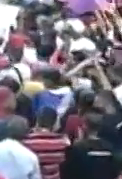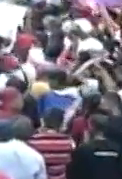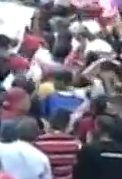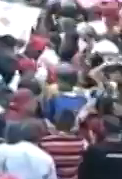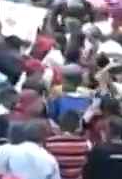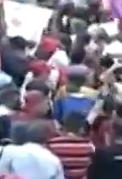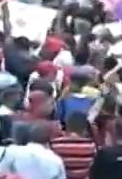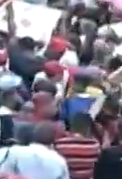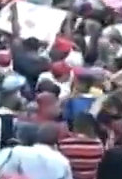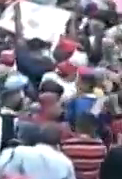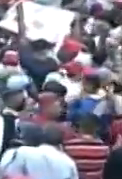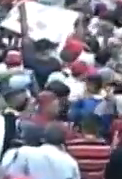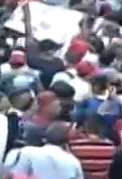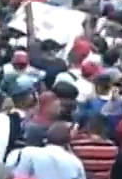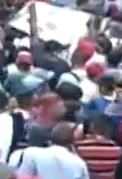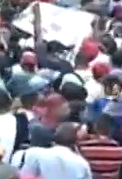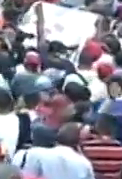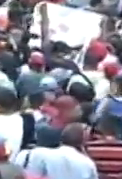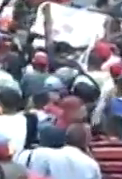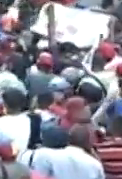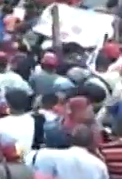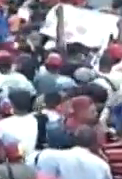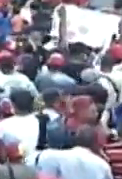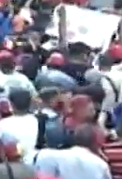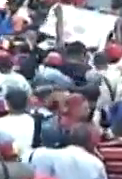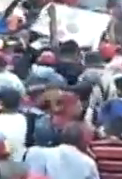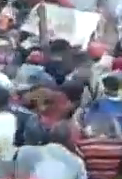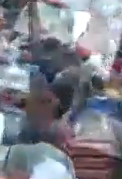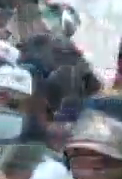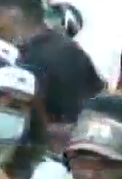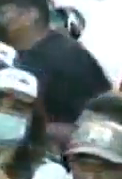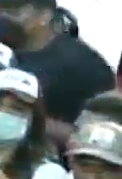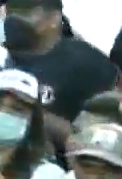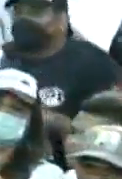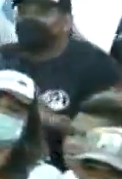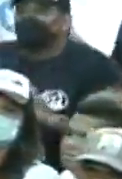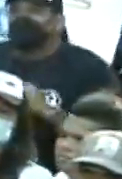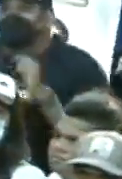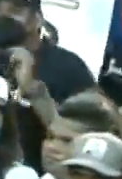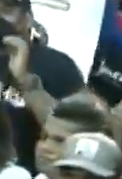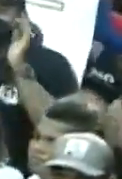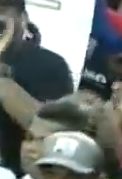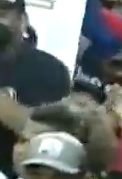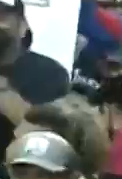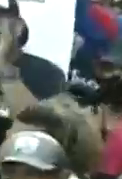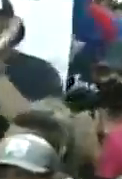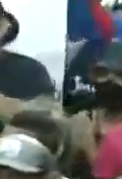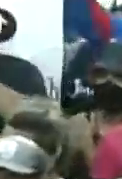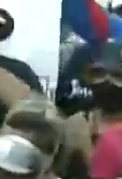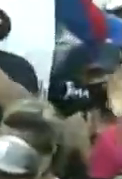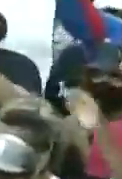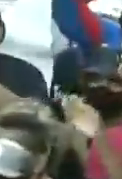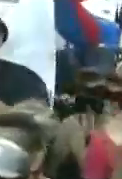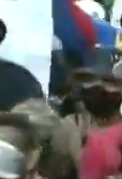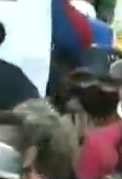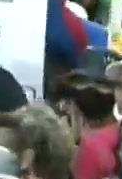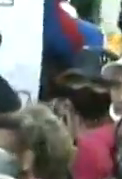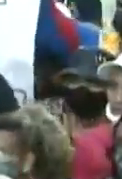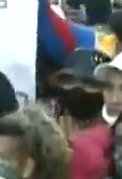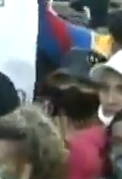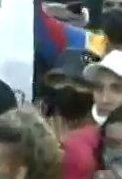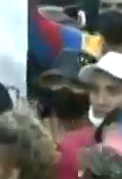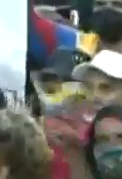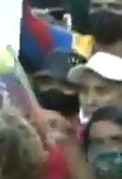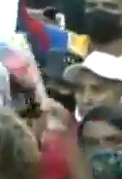Especial del jefe de Estado y de Gobierno Nicolás Maduro Moros con la Juventud Nacional, justamente en lo que ha sido la